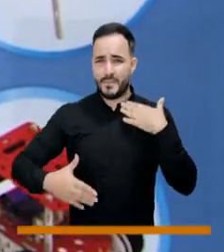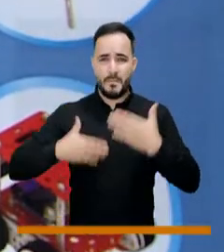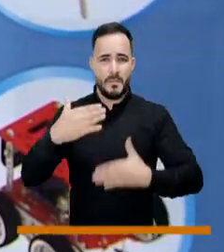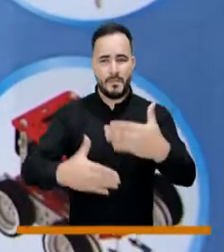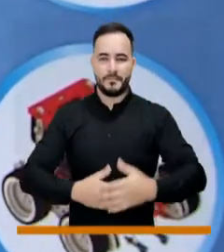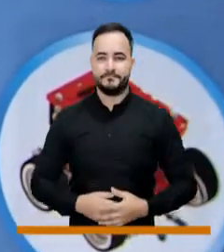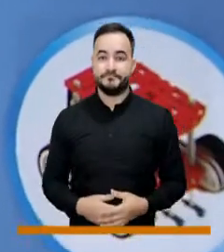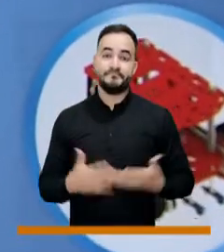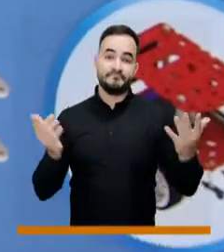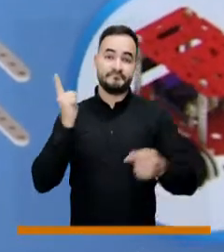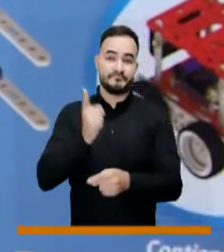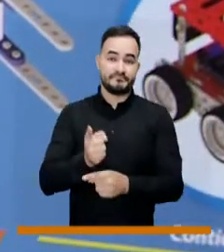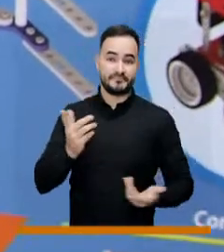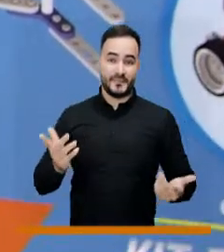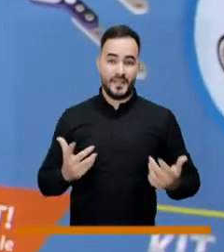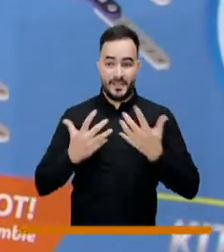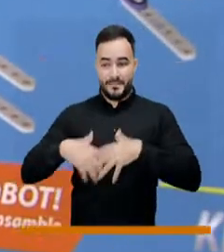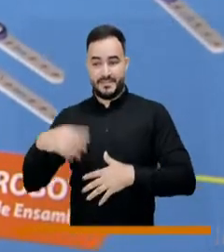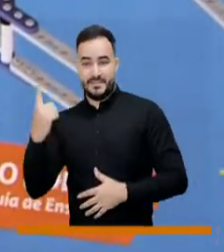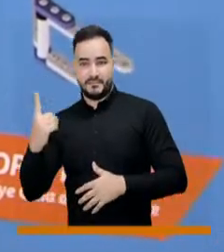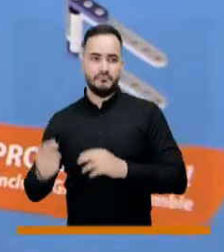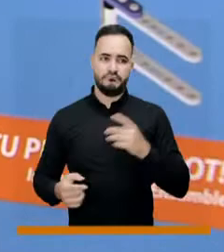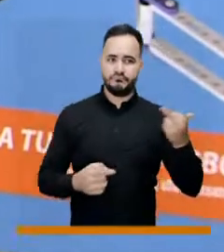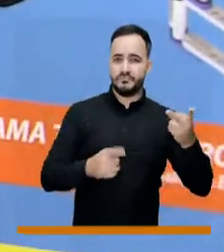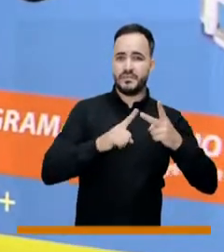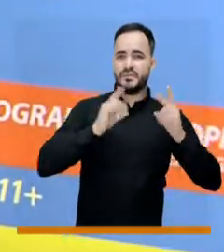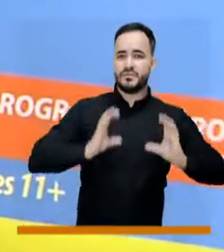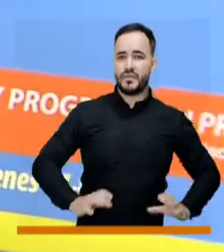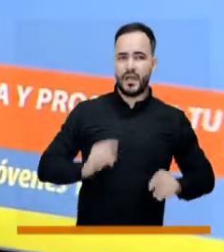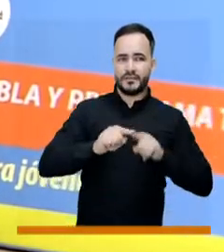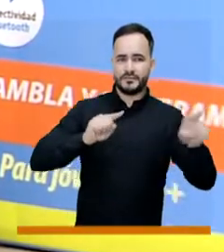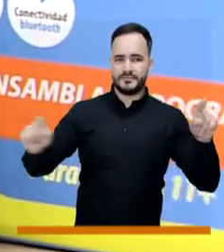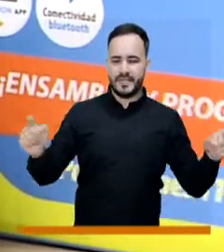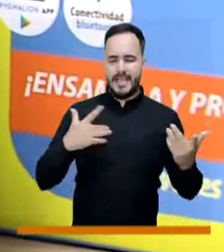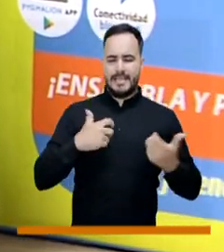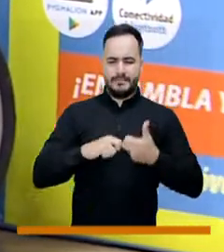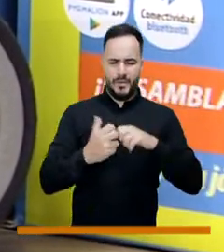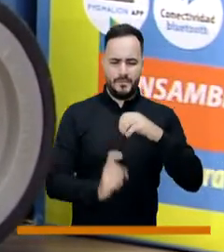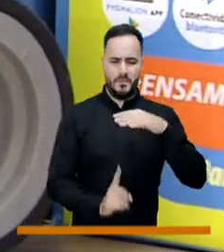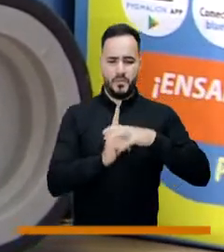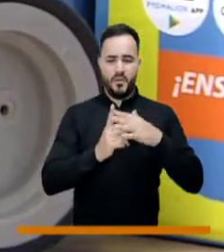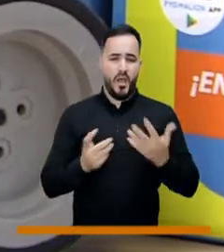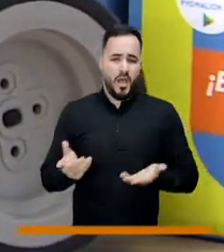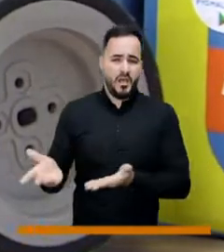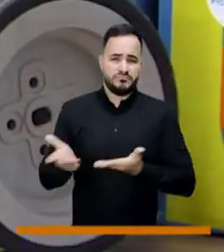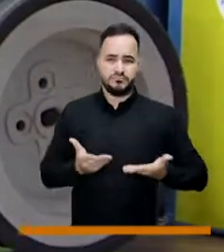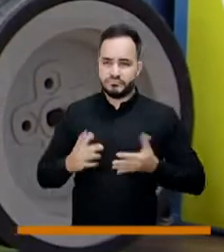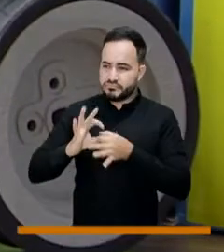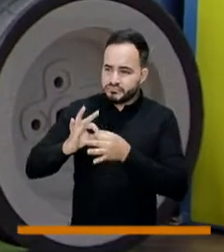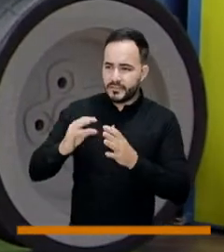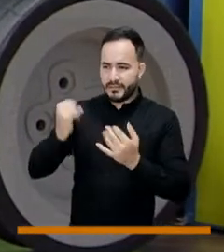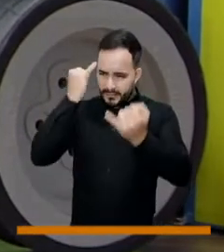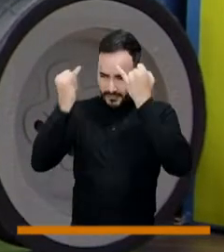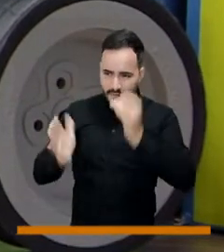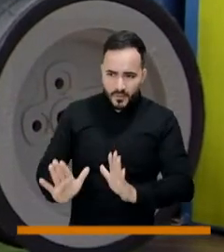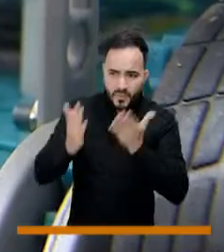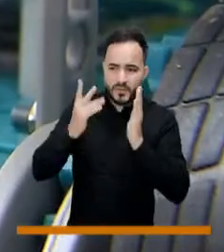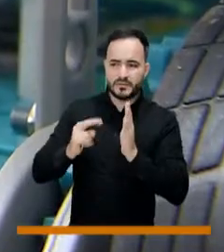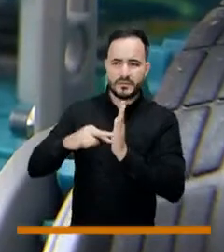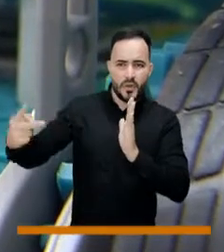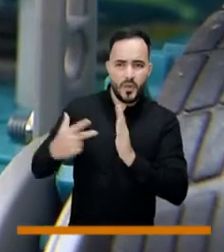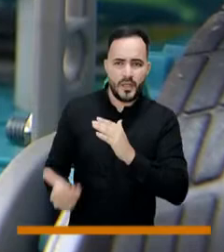solo para las empresas, sino también para los ciudadanos, aceptar ese cambio tecnológico, aceptar la resolución de problemas a través